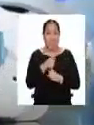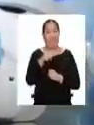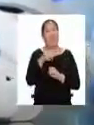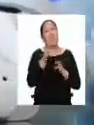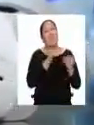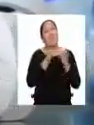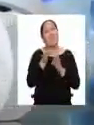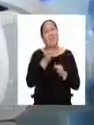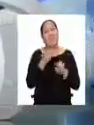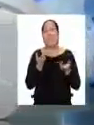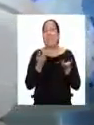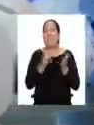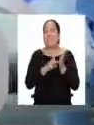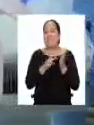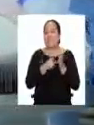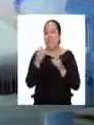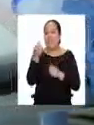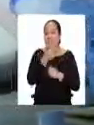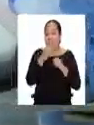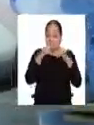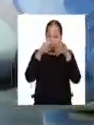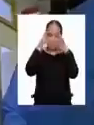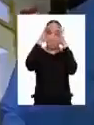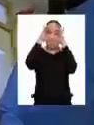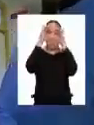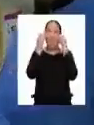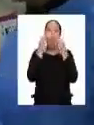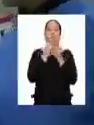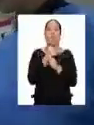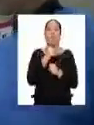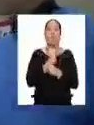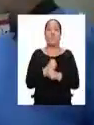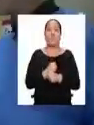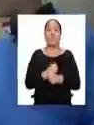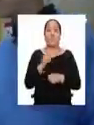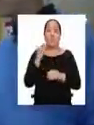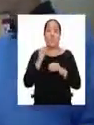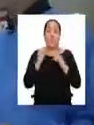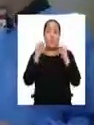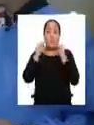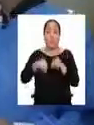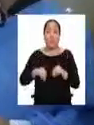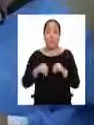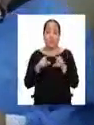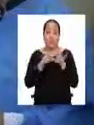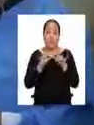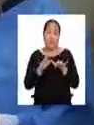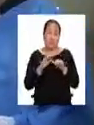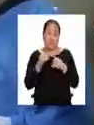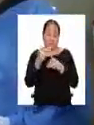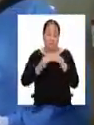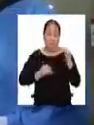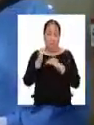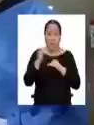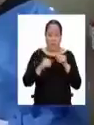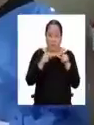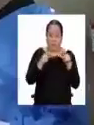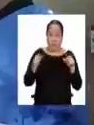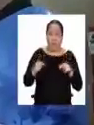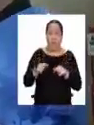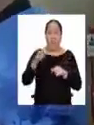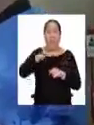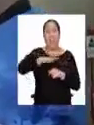explicarnos qué es este aparato y cómo funciona. Hemos construido un software que el niño utiliza mientras se le revisa